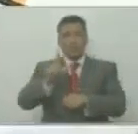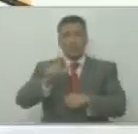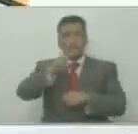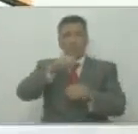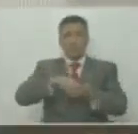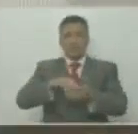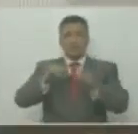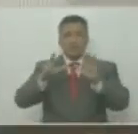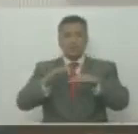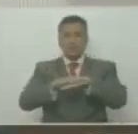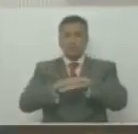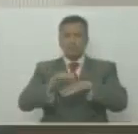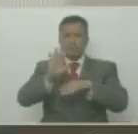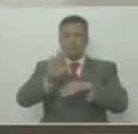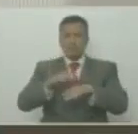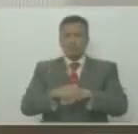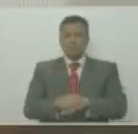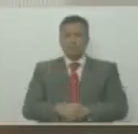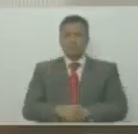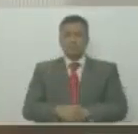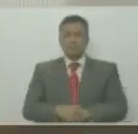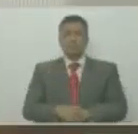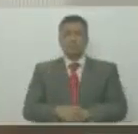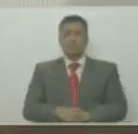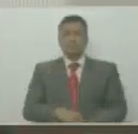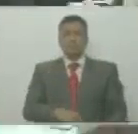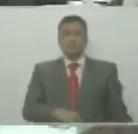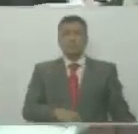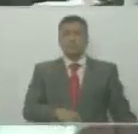Sanz, un momentico, por favor.